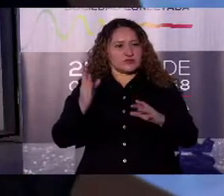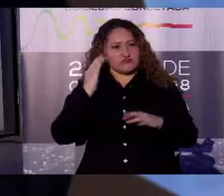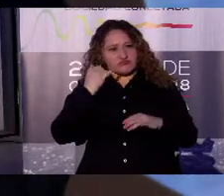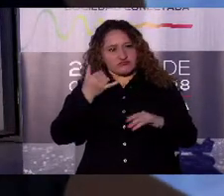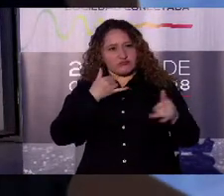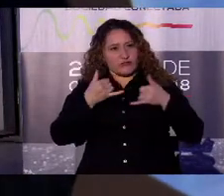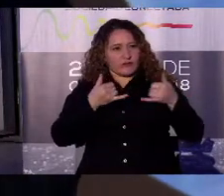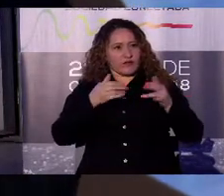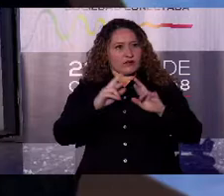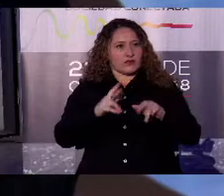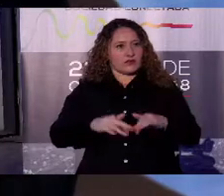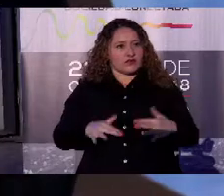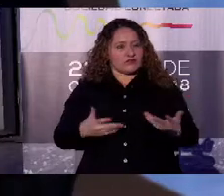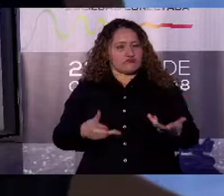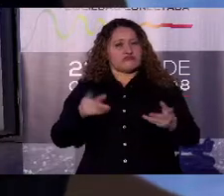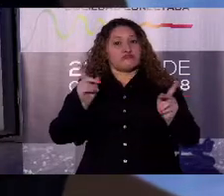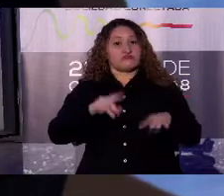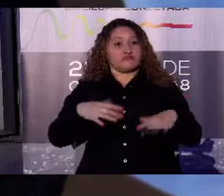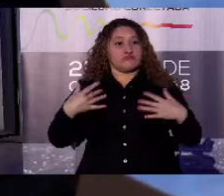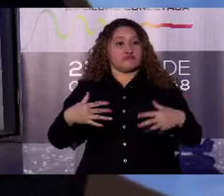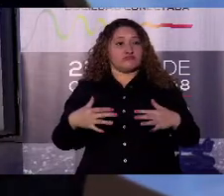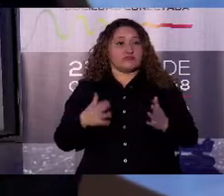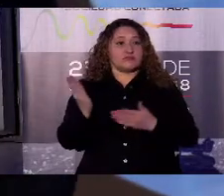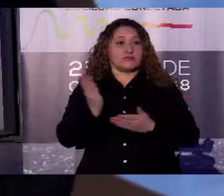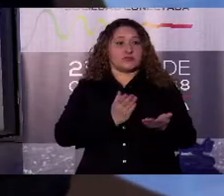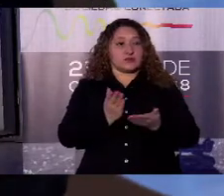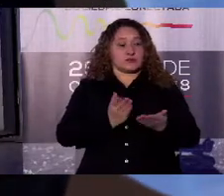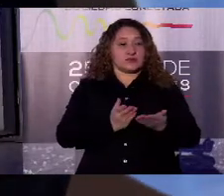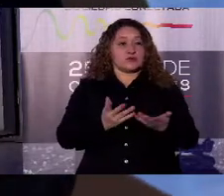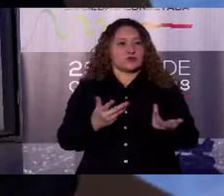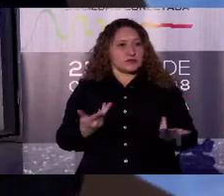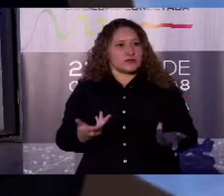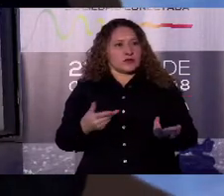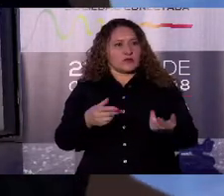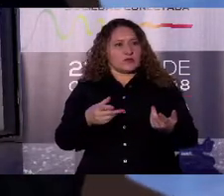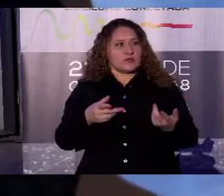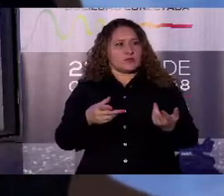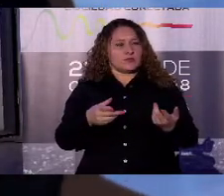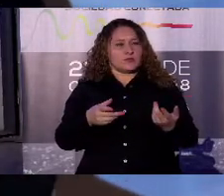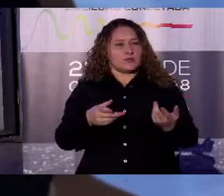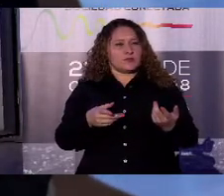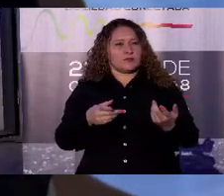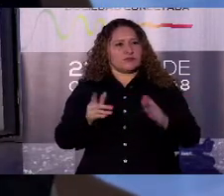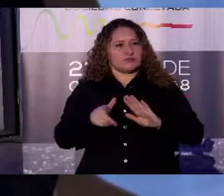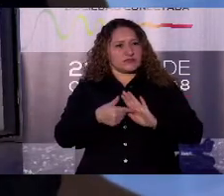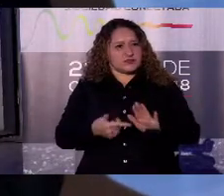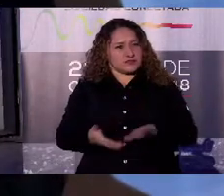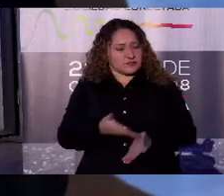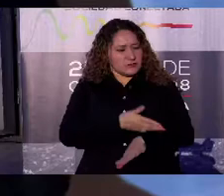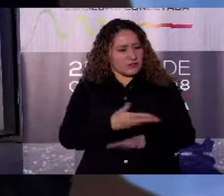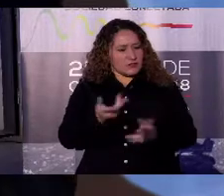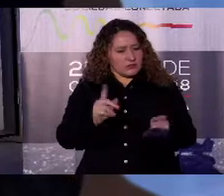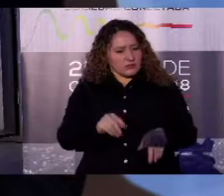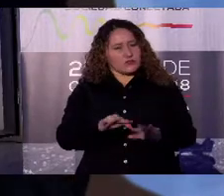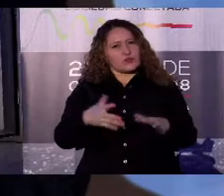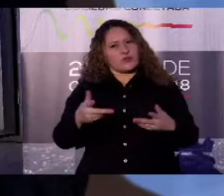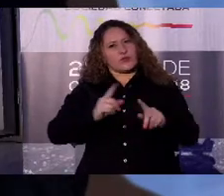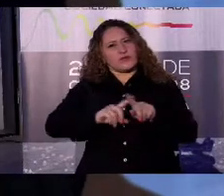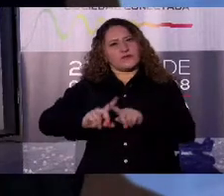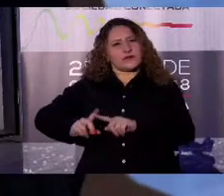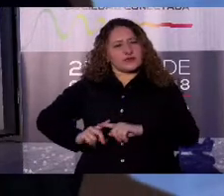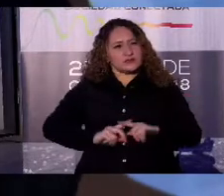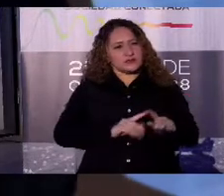verán demandadas en cuanto a servicios, ¿no? También en las presentaciones anteriores decíamos la parte de diferenciación